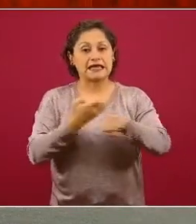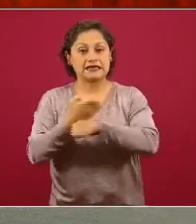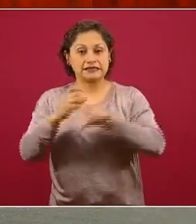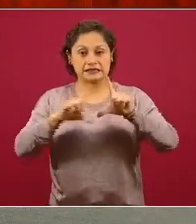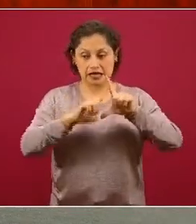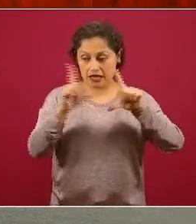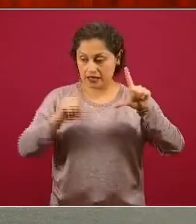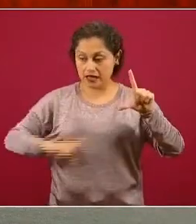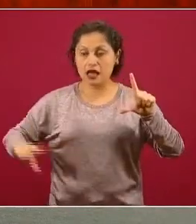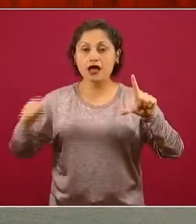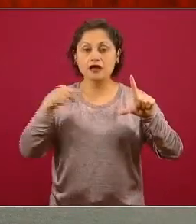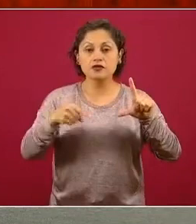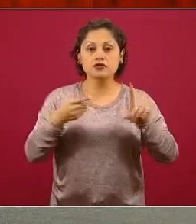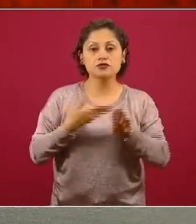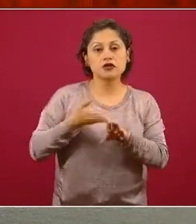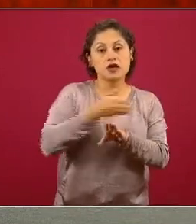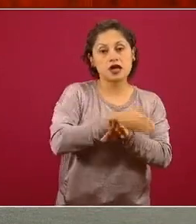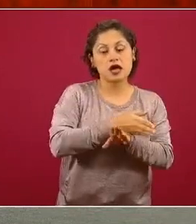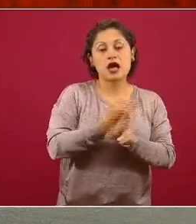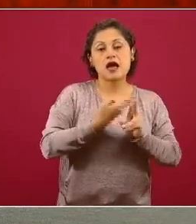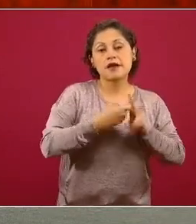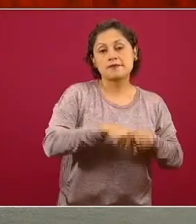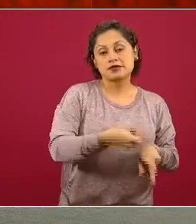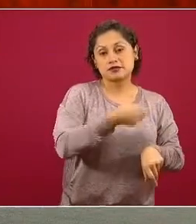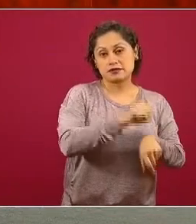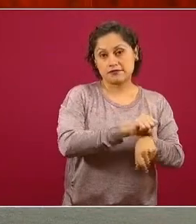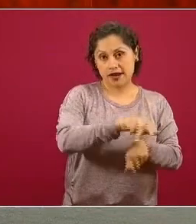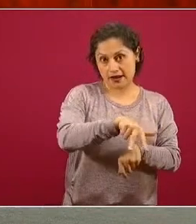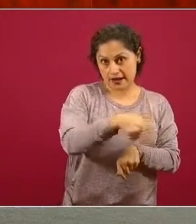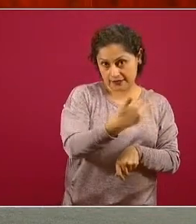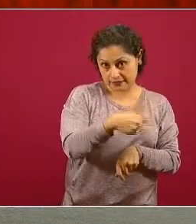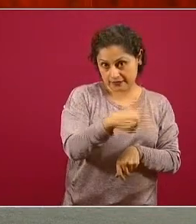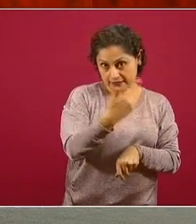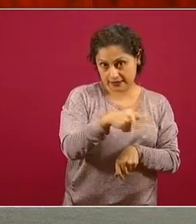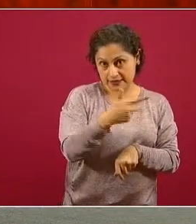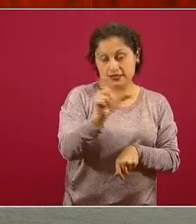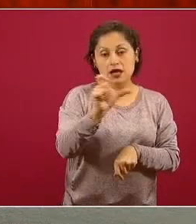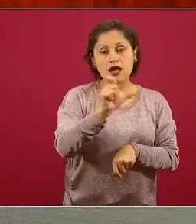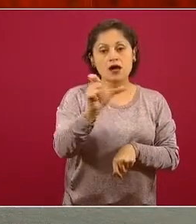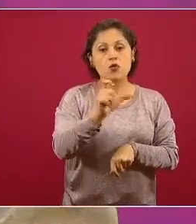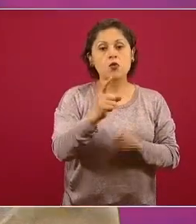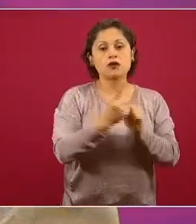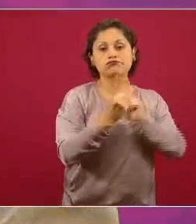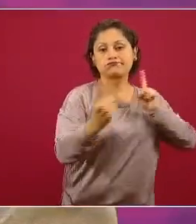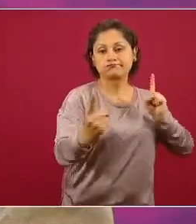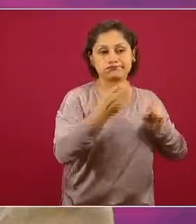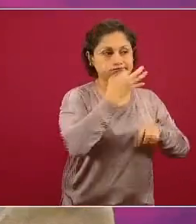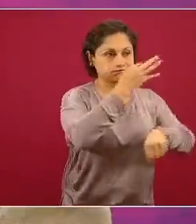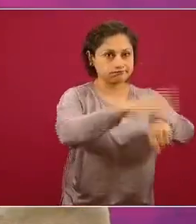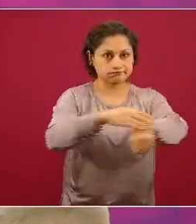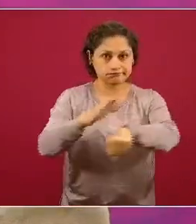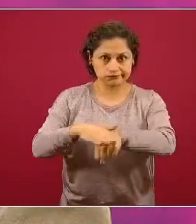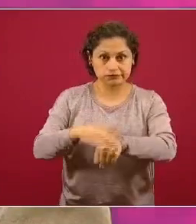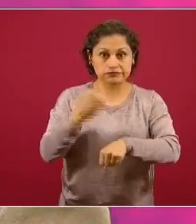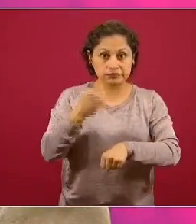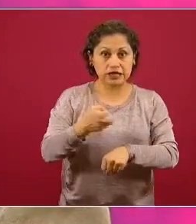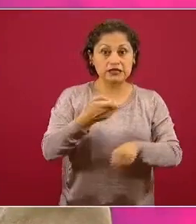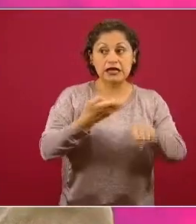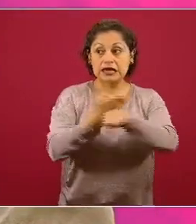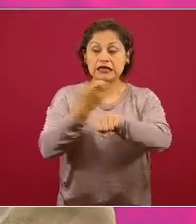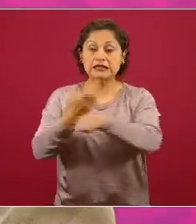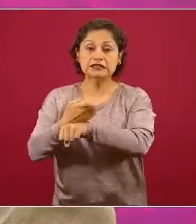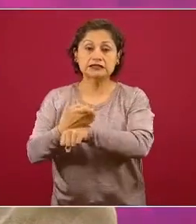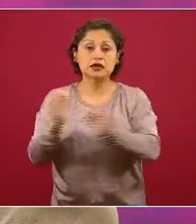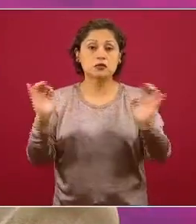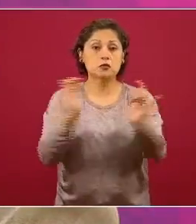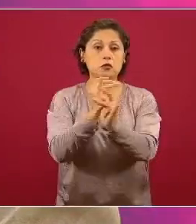de todo el proceso, desde la semana 13, cuando empezó la Jornada Nacional de Sana Distancia, no lograron reducciones sustantivas